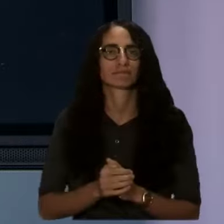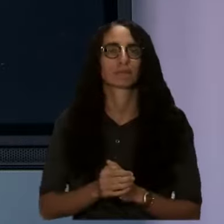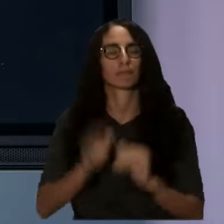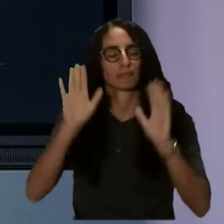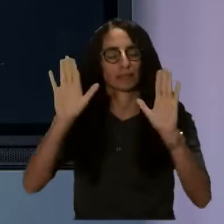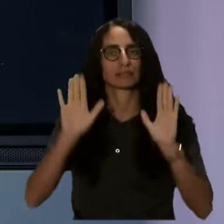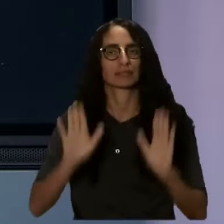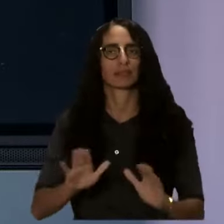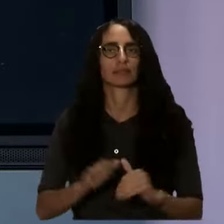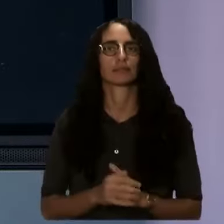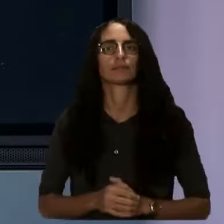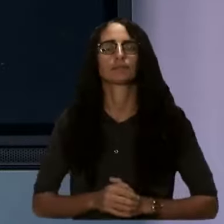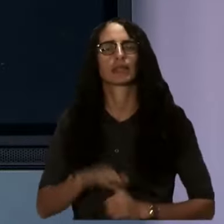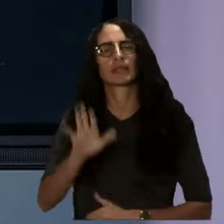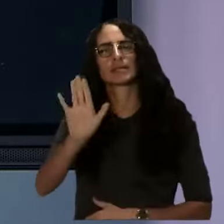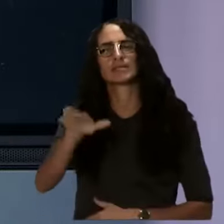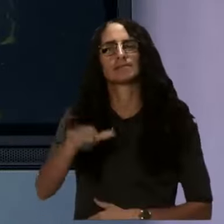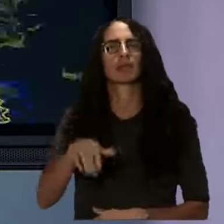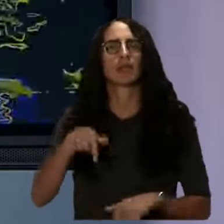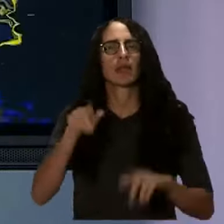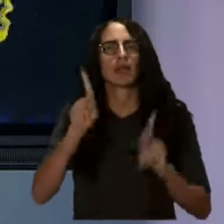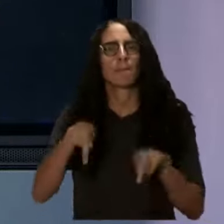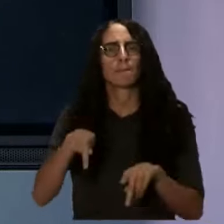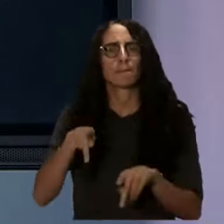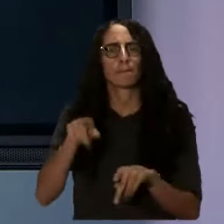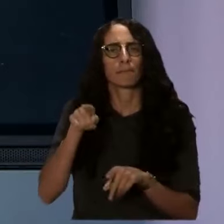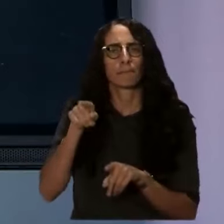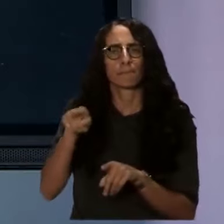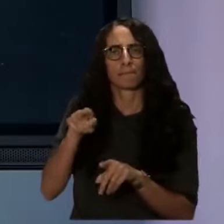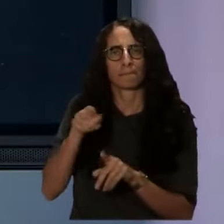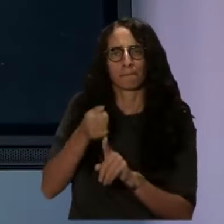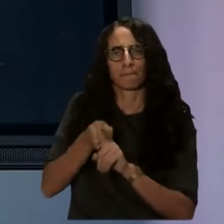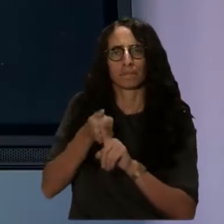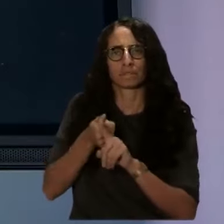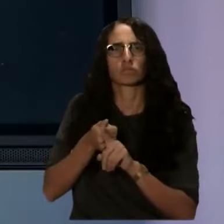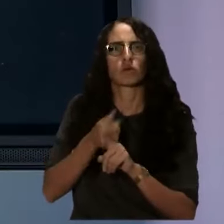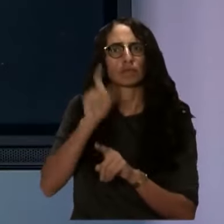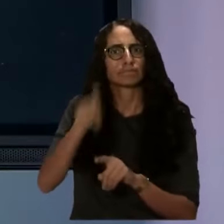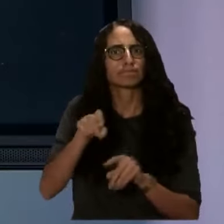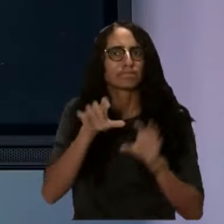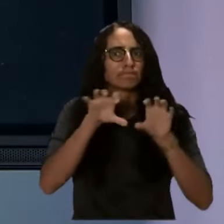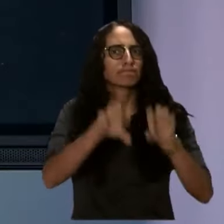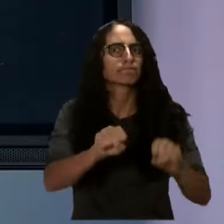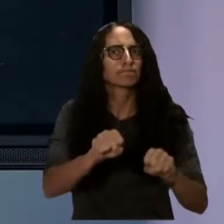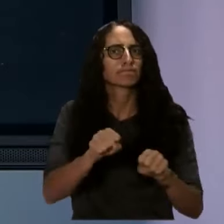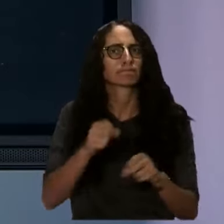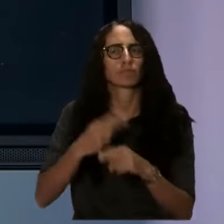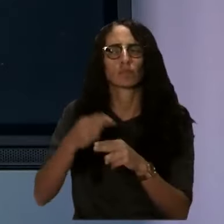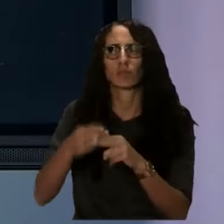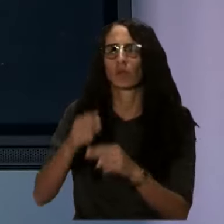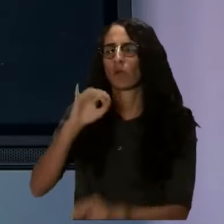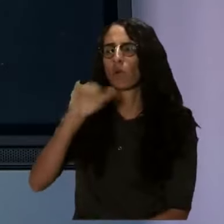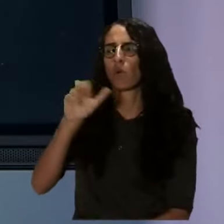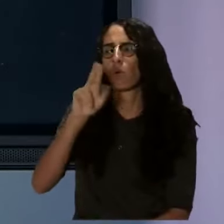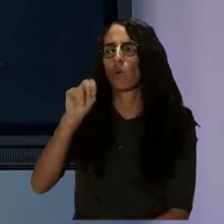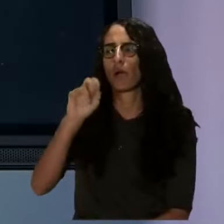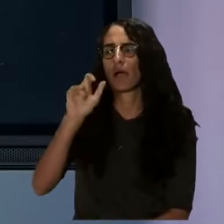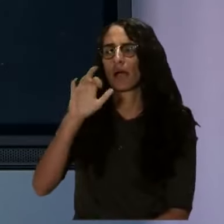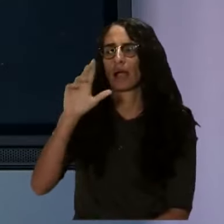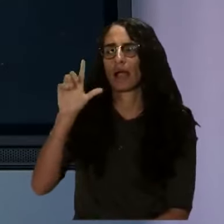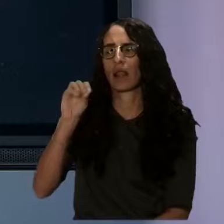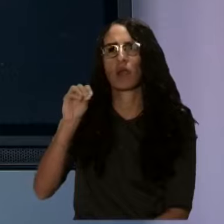Teniente vamos a hablar aquí de un individuo que tiene que ser arrestado de inmediato y es este hombre que se encuentra aquí Su nombre es Juan Carlos barreto